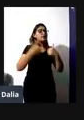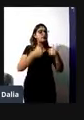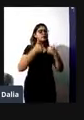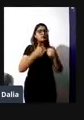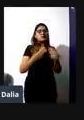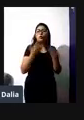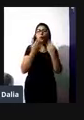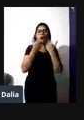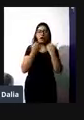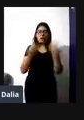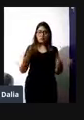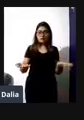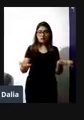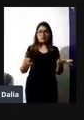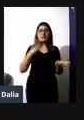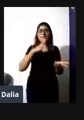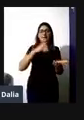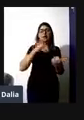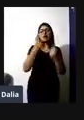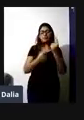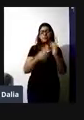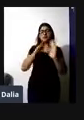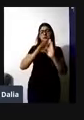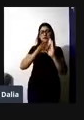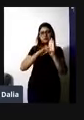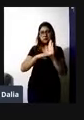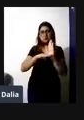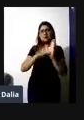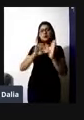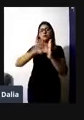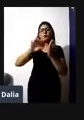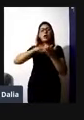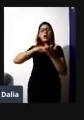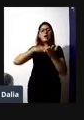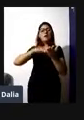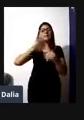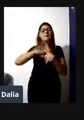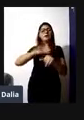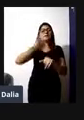guías por ahí que se han hecho en lectura fácil, por ejemplo,